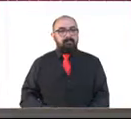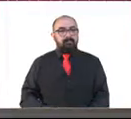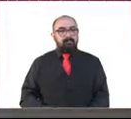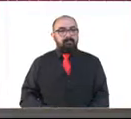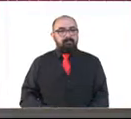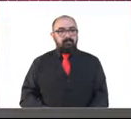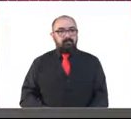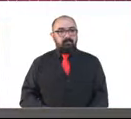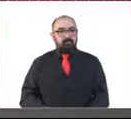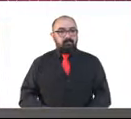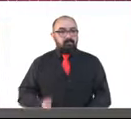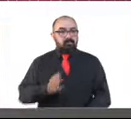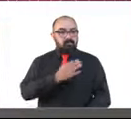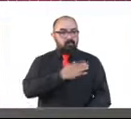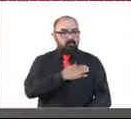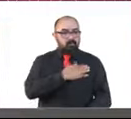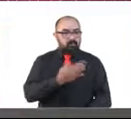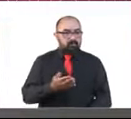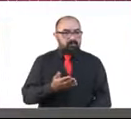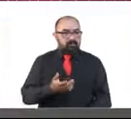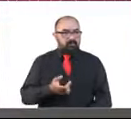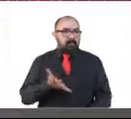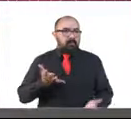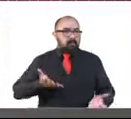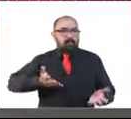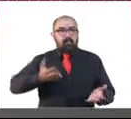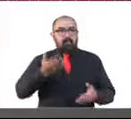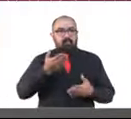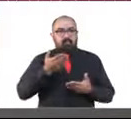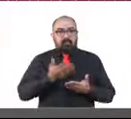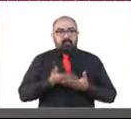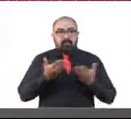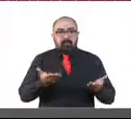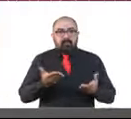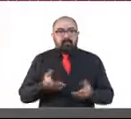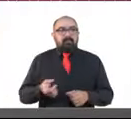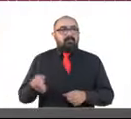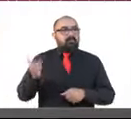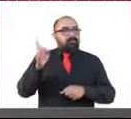Sí, bueno, si vamos al algún día lograr